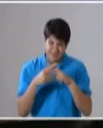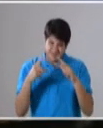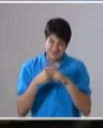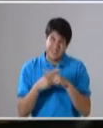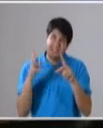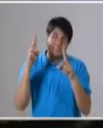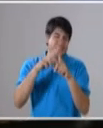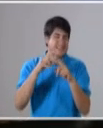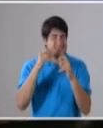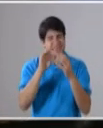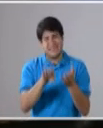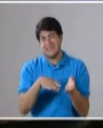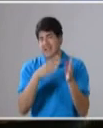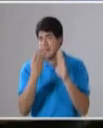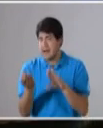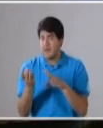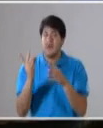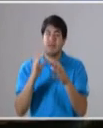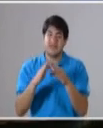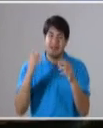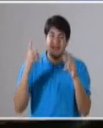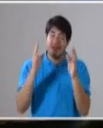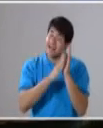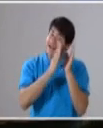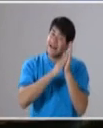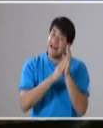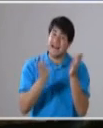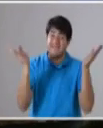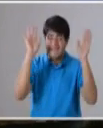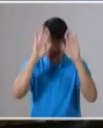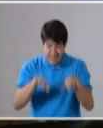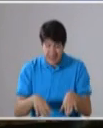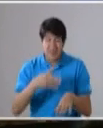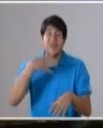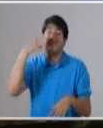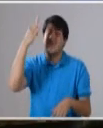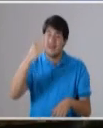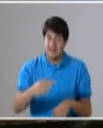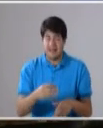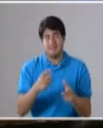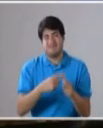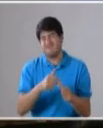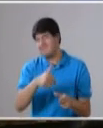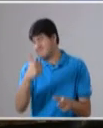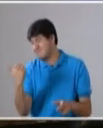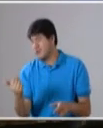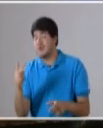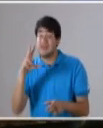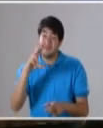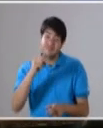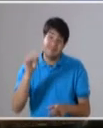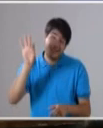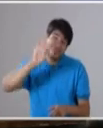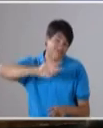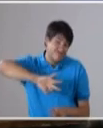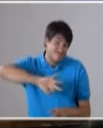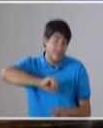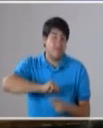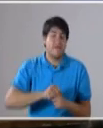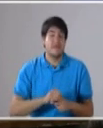muerte entre la alabanza, la adoración genuina y la que no es genuina. Y va a haber alguna que va a tocar el